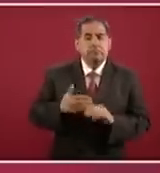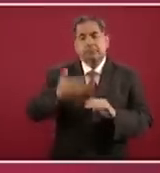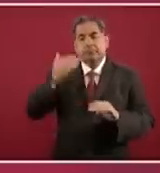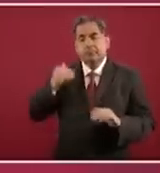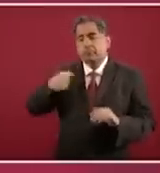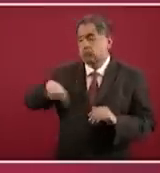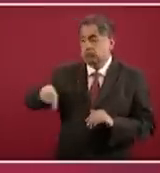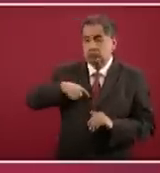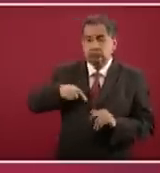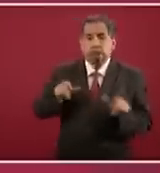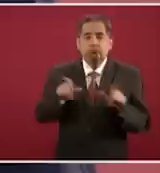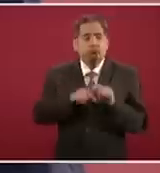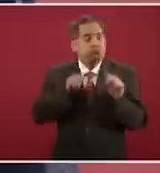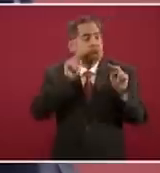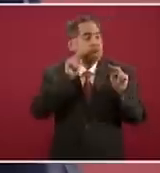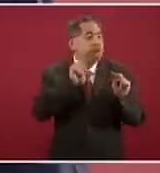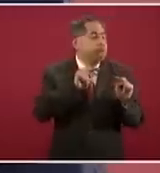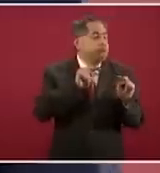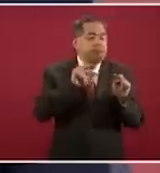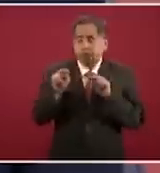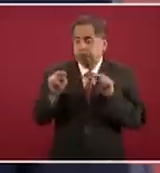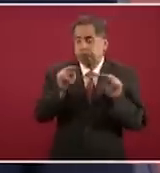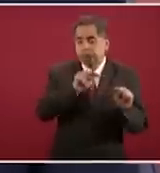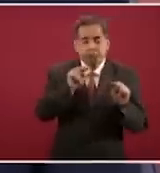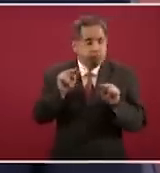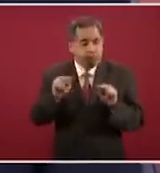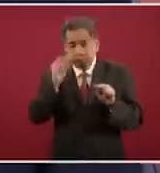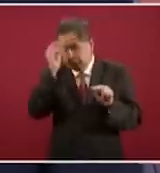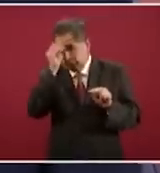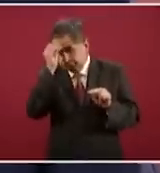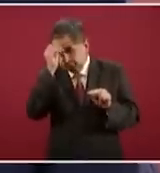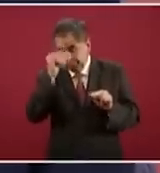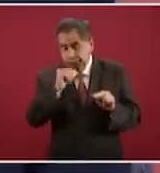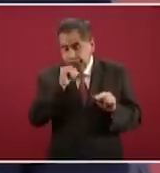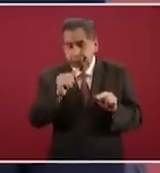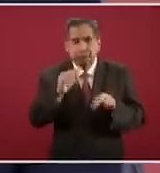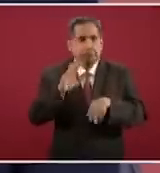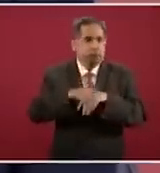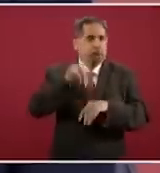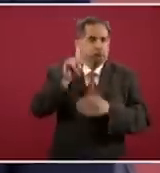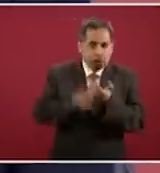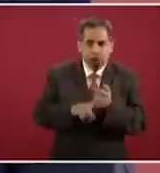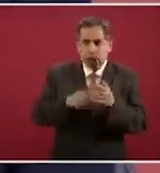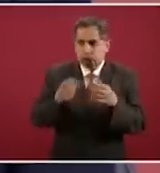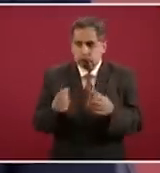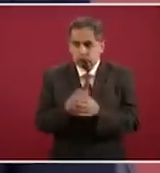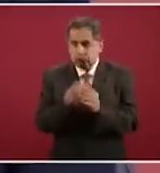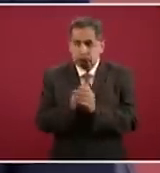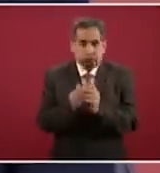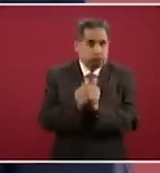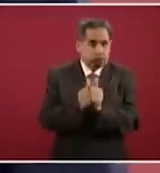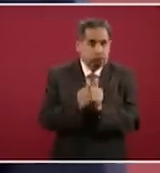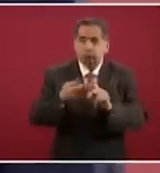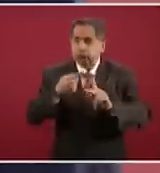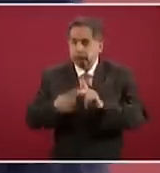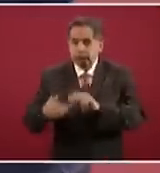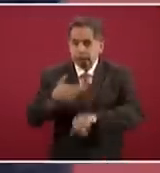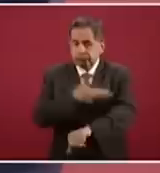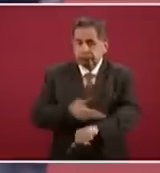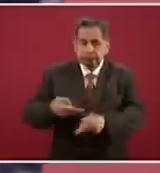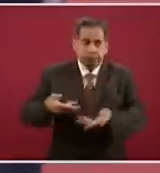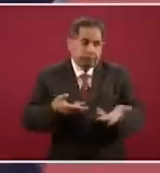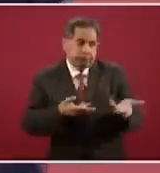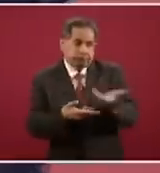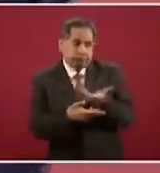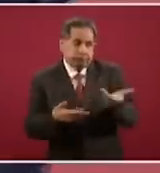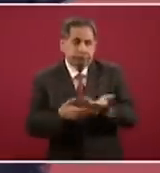observadores, porque la negociación se inició